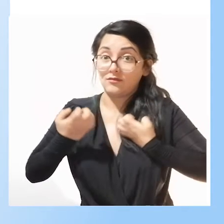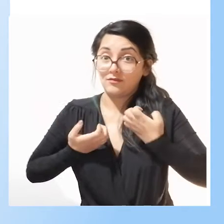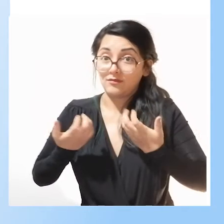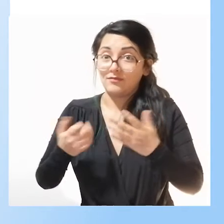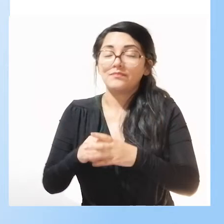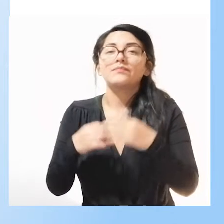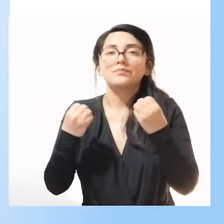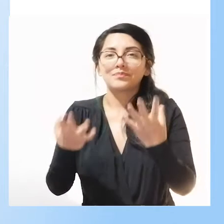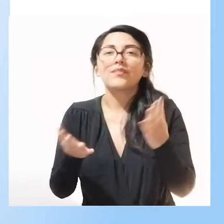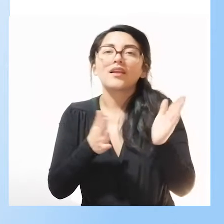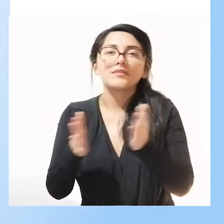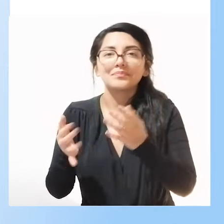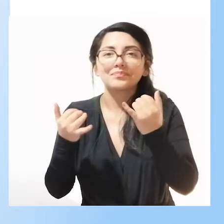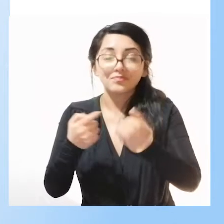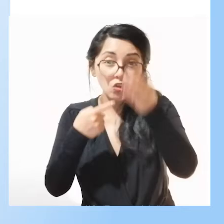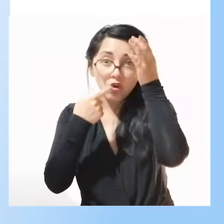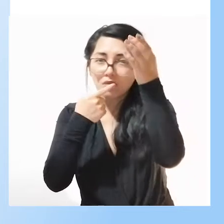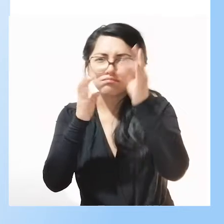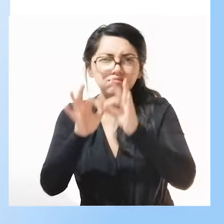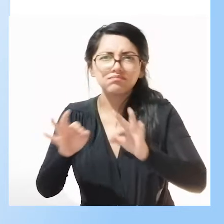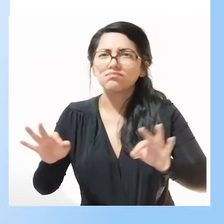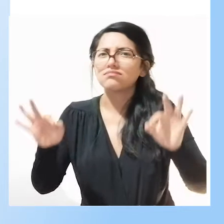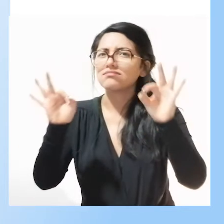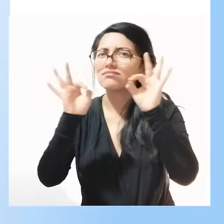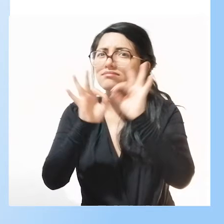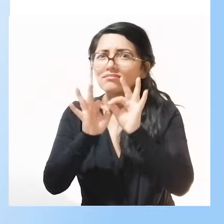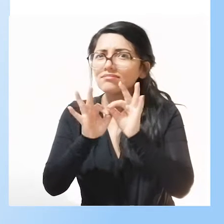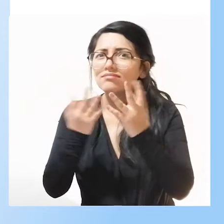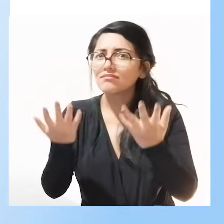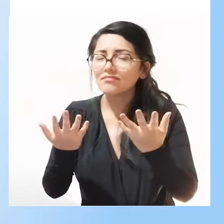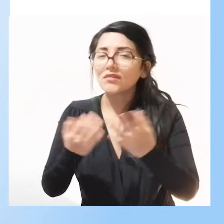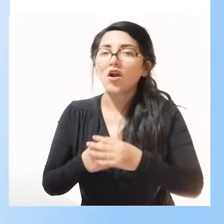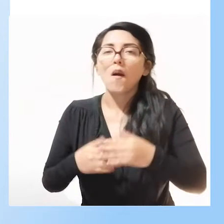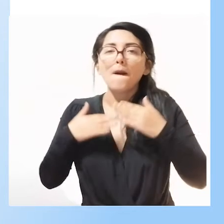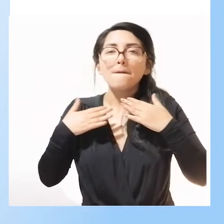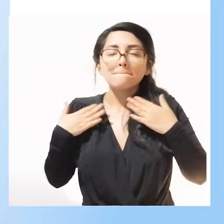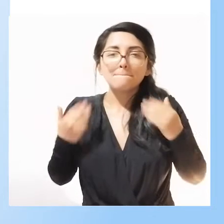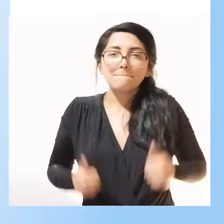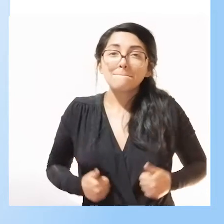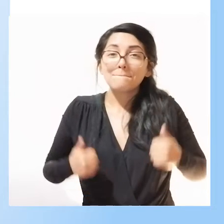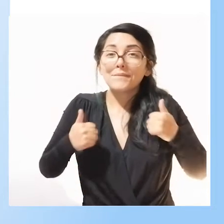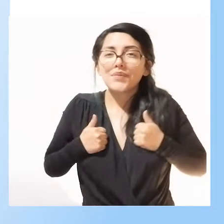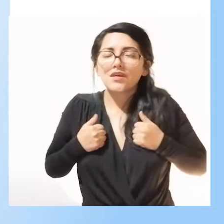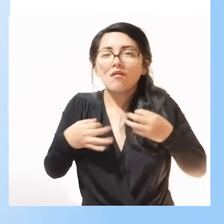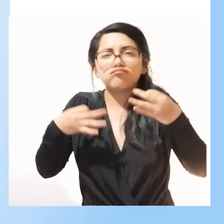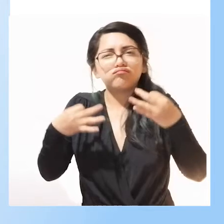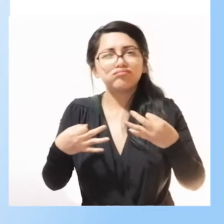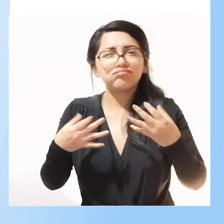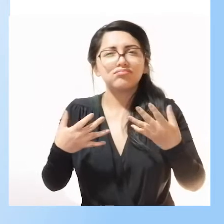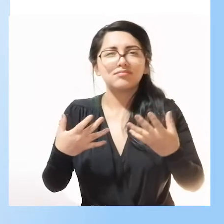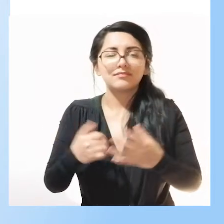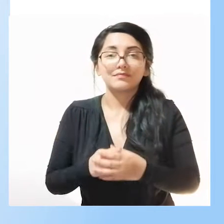Otro concepto importante y clave para la intervención es la calidad de vida. La calidad de vida la utilizamos frecuentemente en